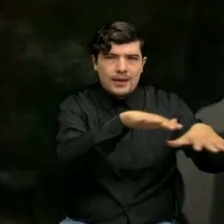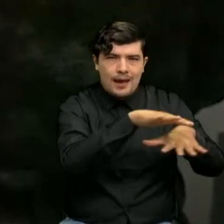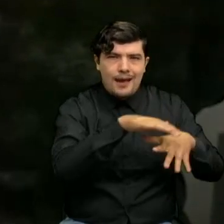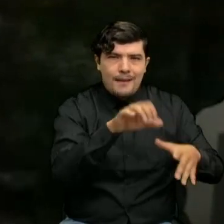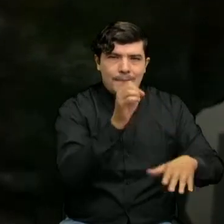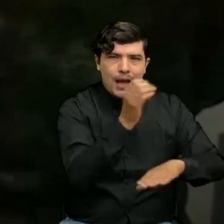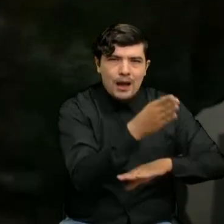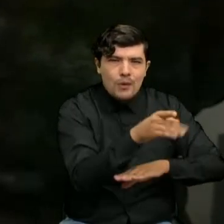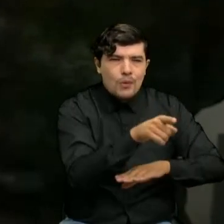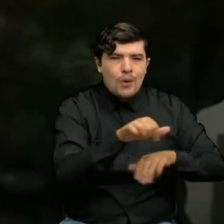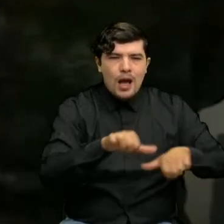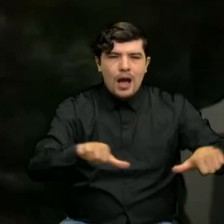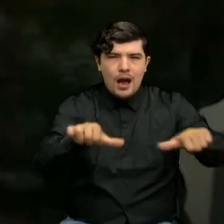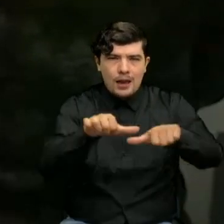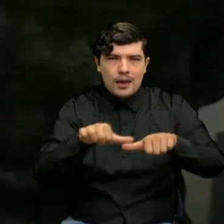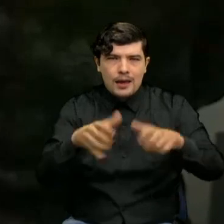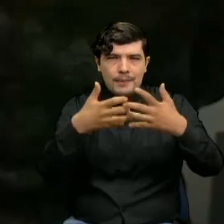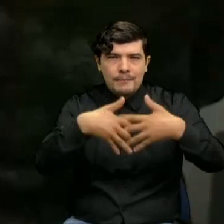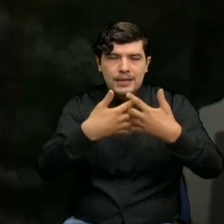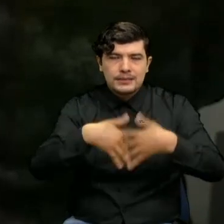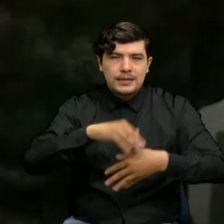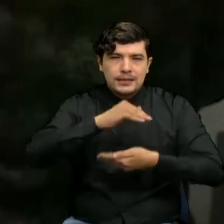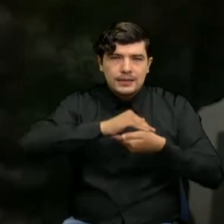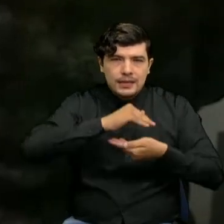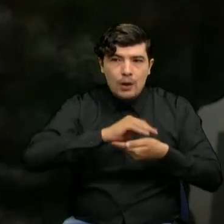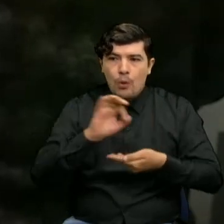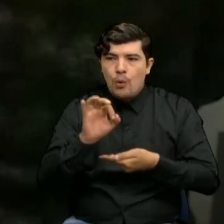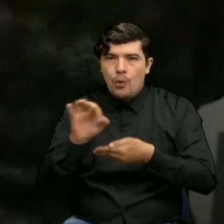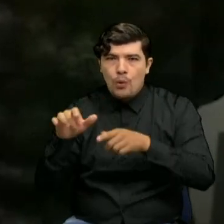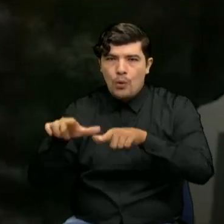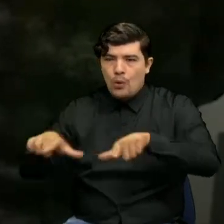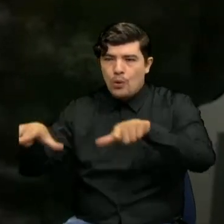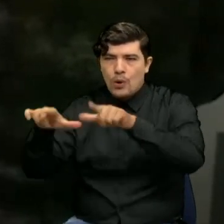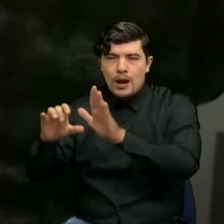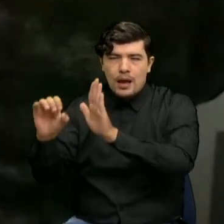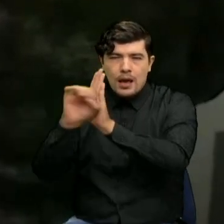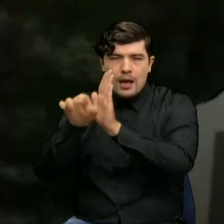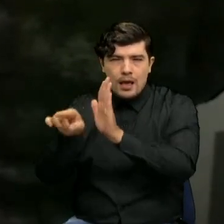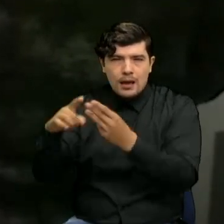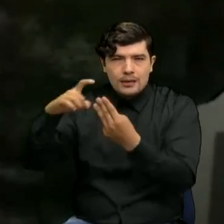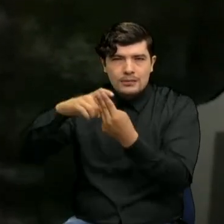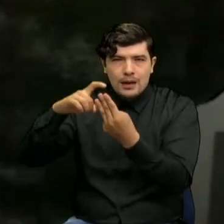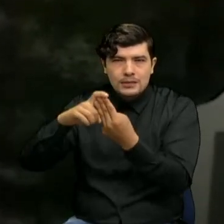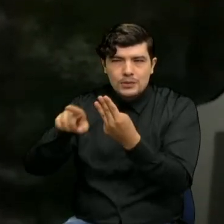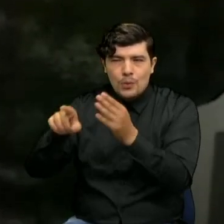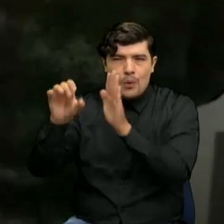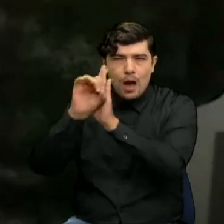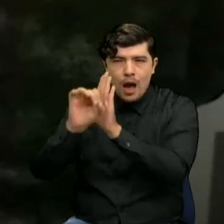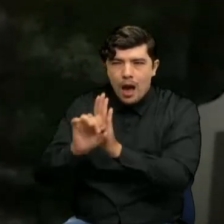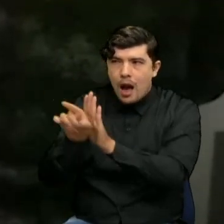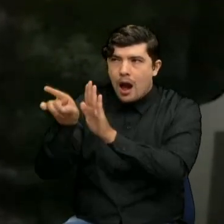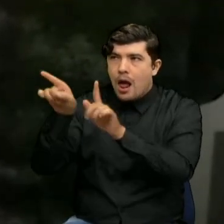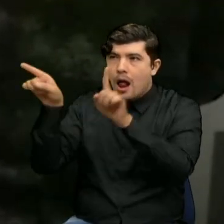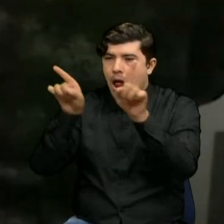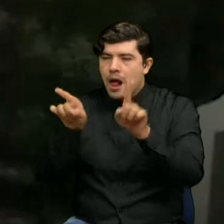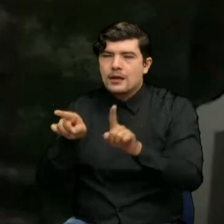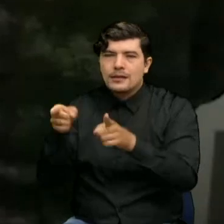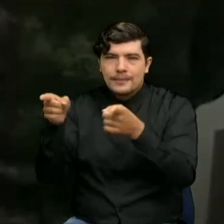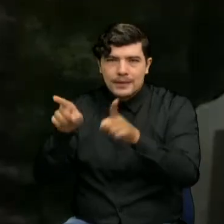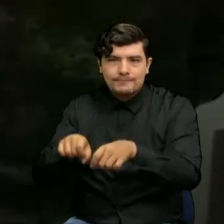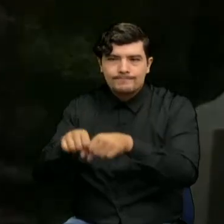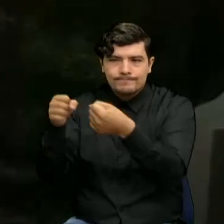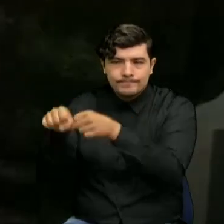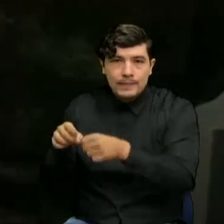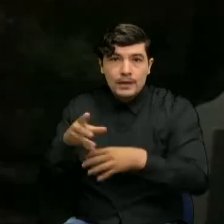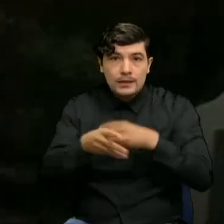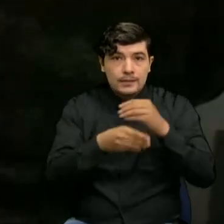servientrega, contra las señales de tránsito e igualmente diferentes afectaciones también a